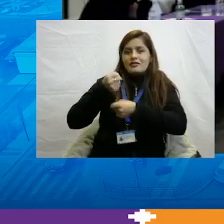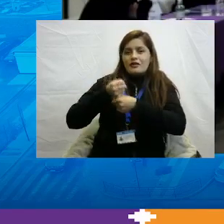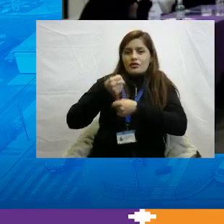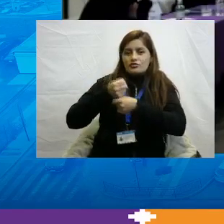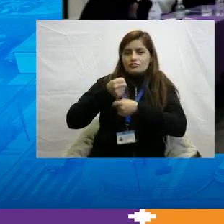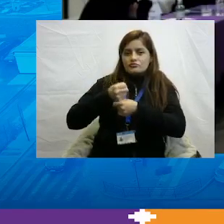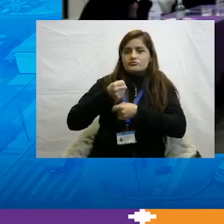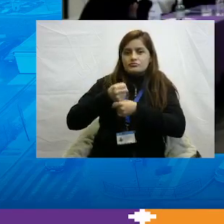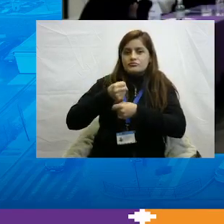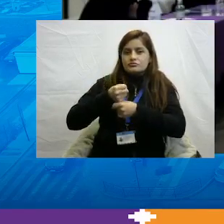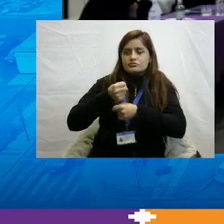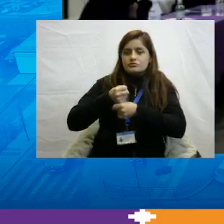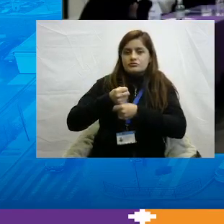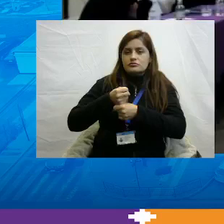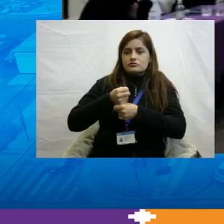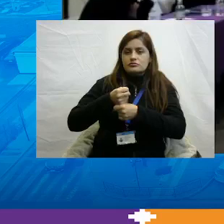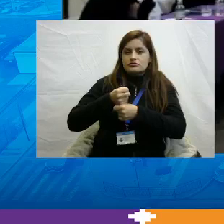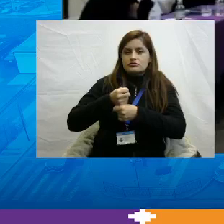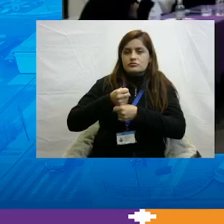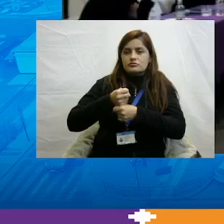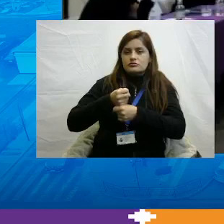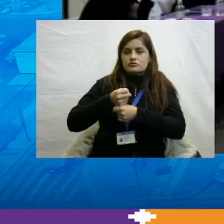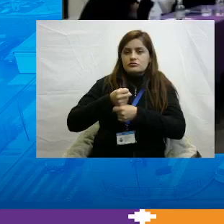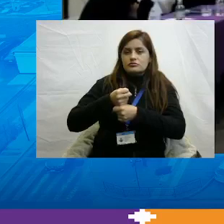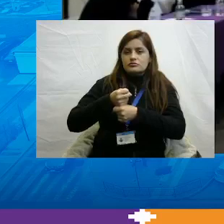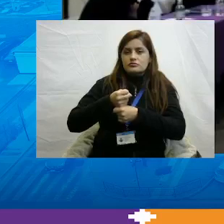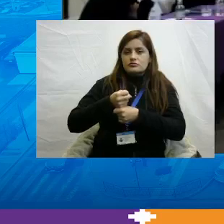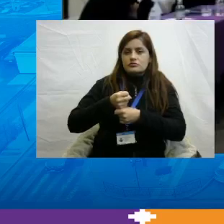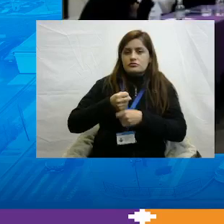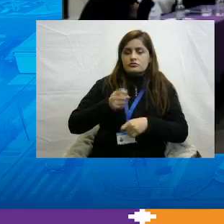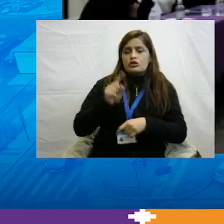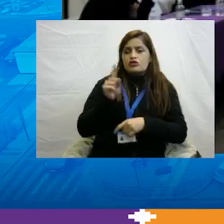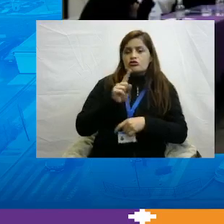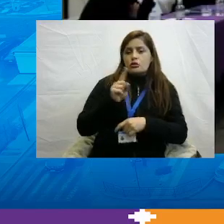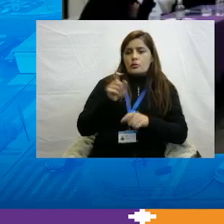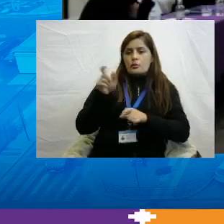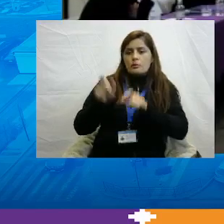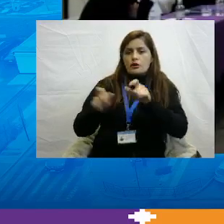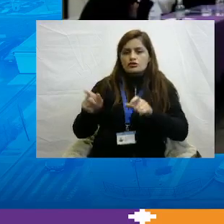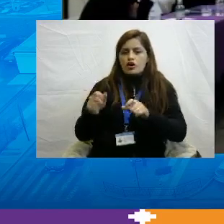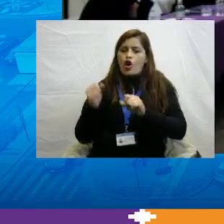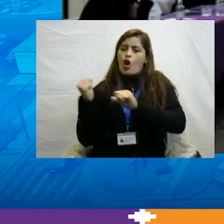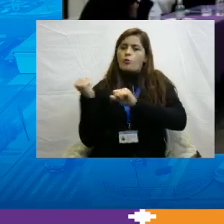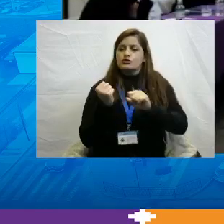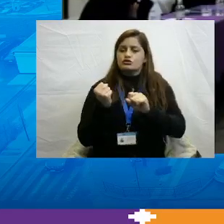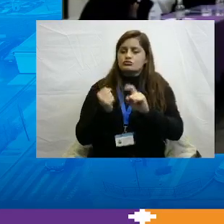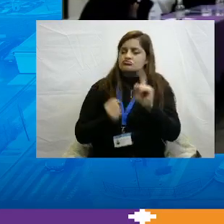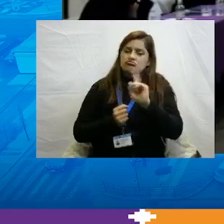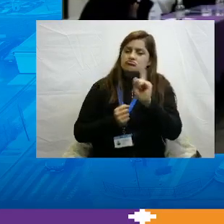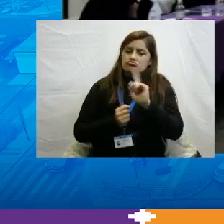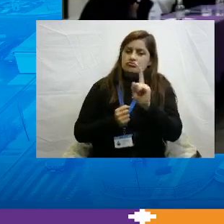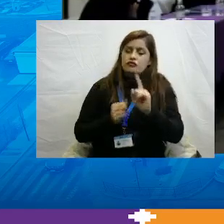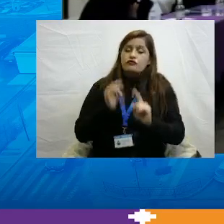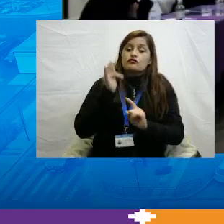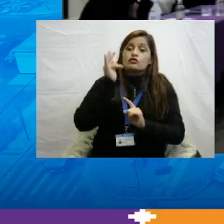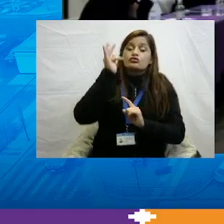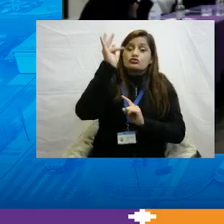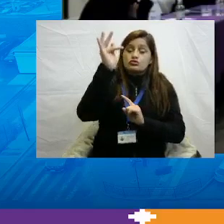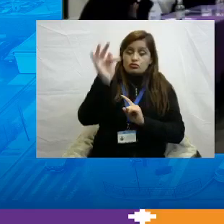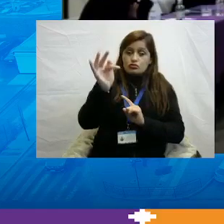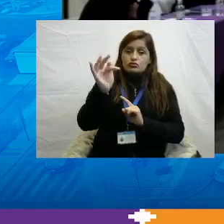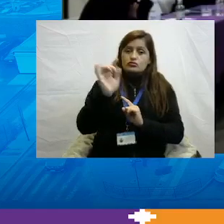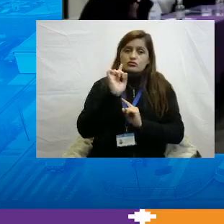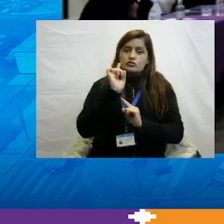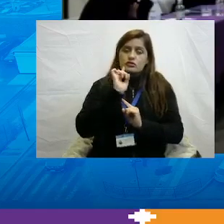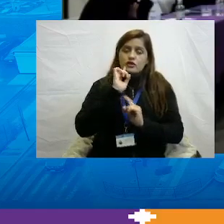que por lo menos no se vislumbra una oposición a poder concretar proyectos que aporten al desarrollo de